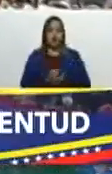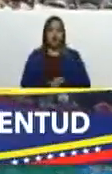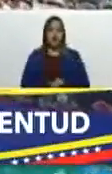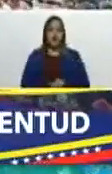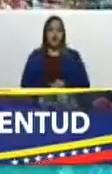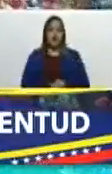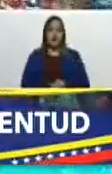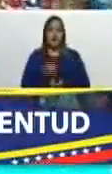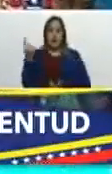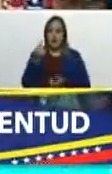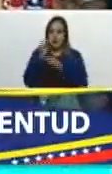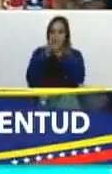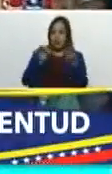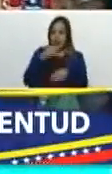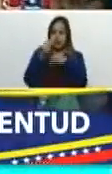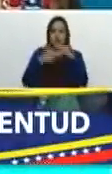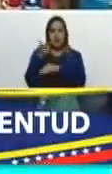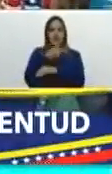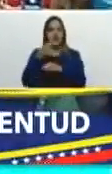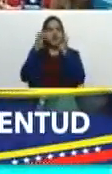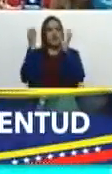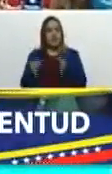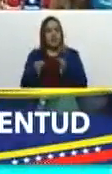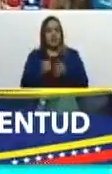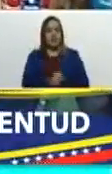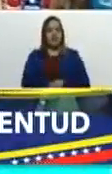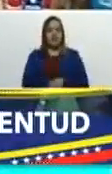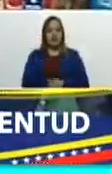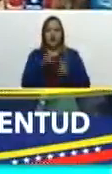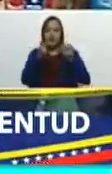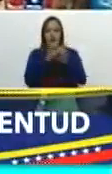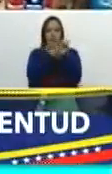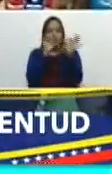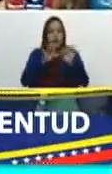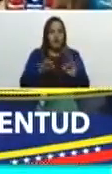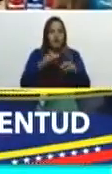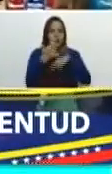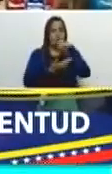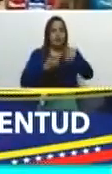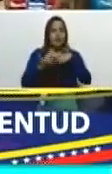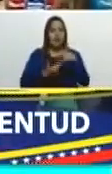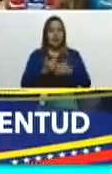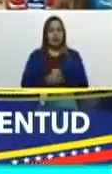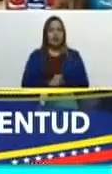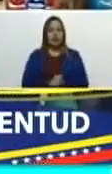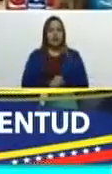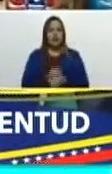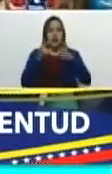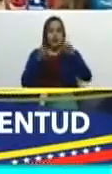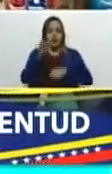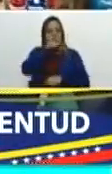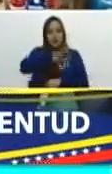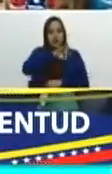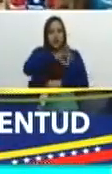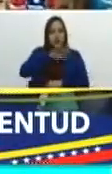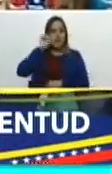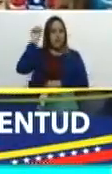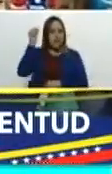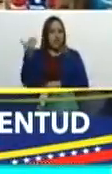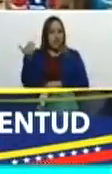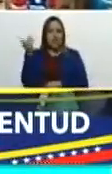La única forma de gobernar de verdad con un nuevo método, un método revolucionario, un método socialista, que es estar